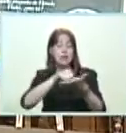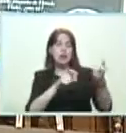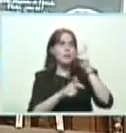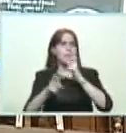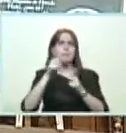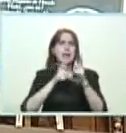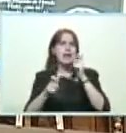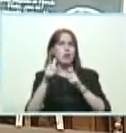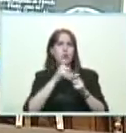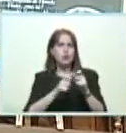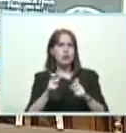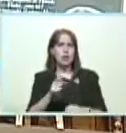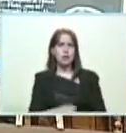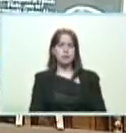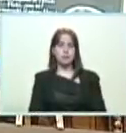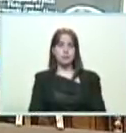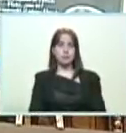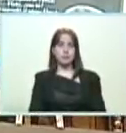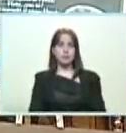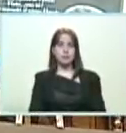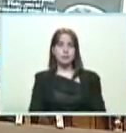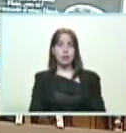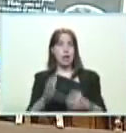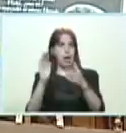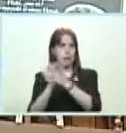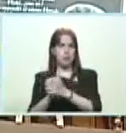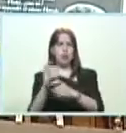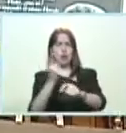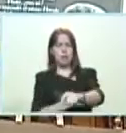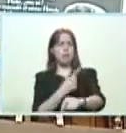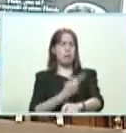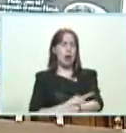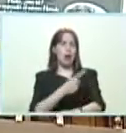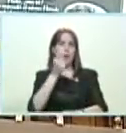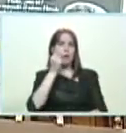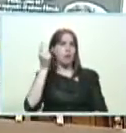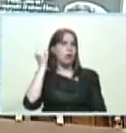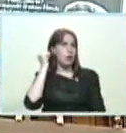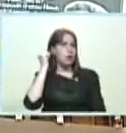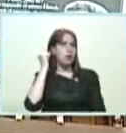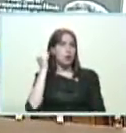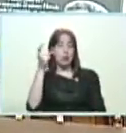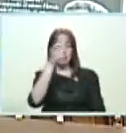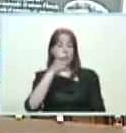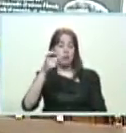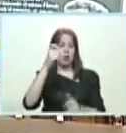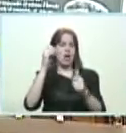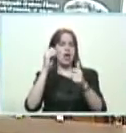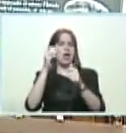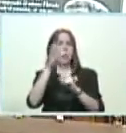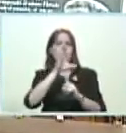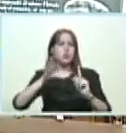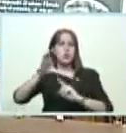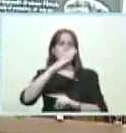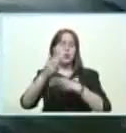Búsquenlo, compadre, hermanos, hermanas, compañeros, compañeras. Vayan a buscar a la juventud, que hace cultura, que hace deporte.